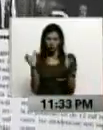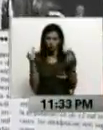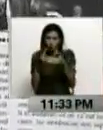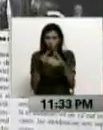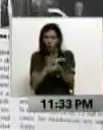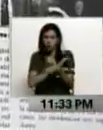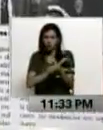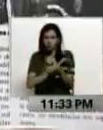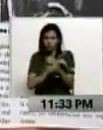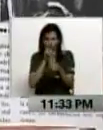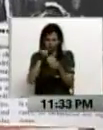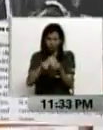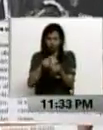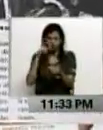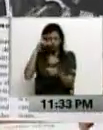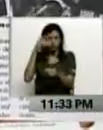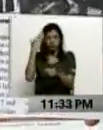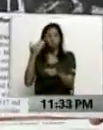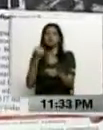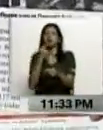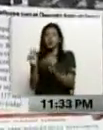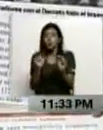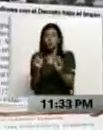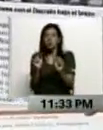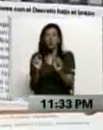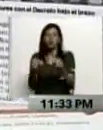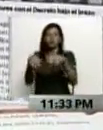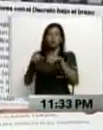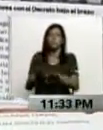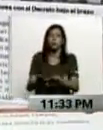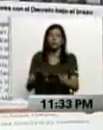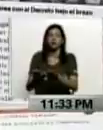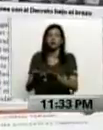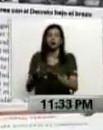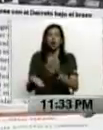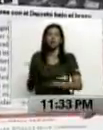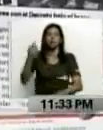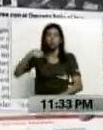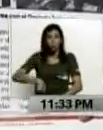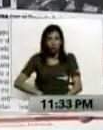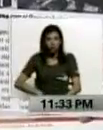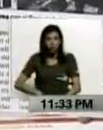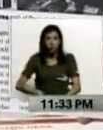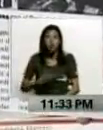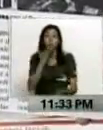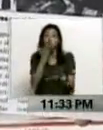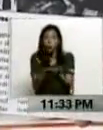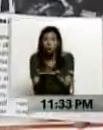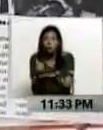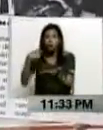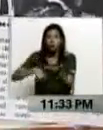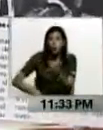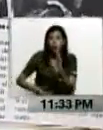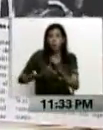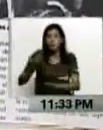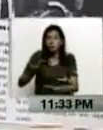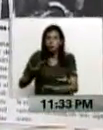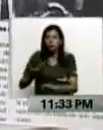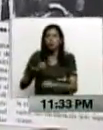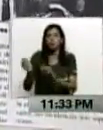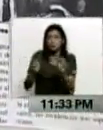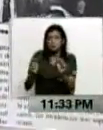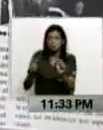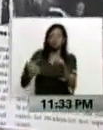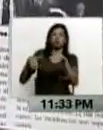la comisión donde estaba Ramos aluc suspendieron decreto de aumento salarial le echaban para atrás los aumentos al pueblo así el